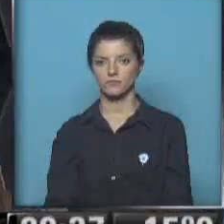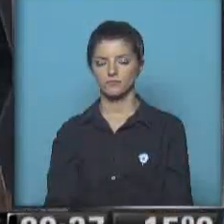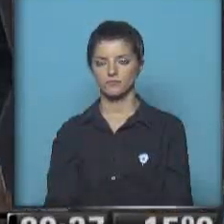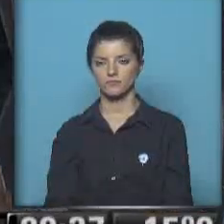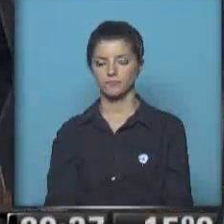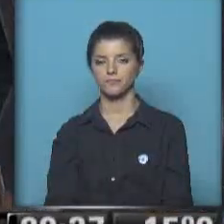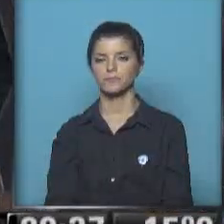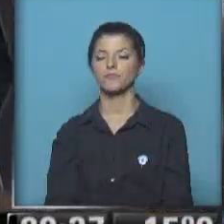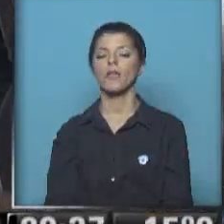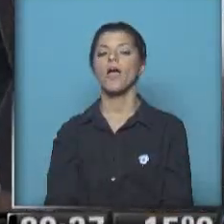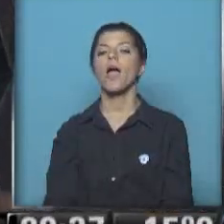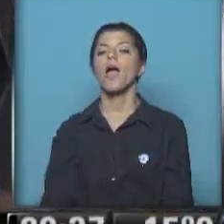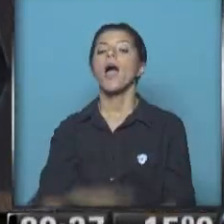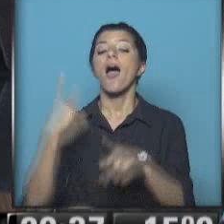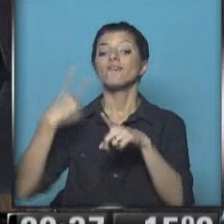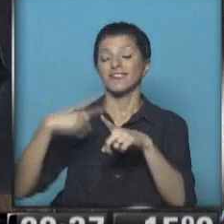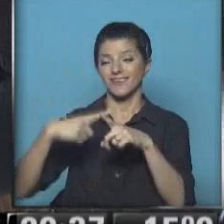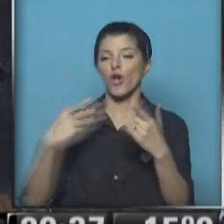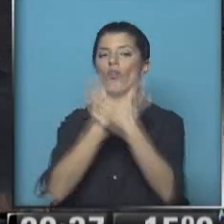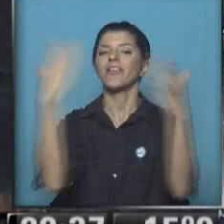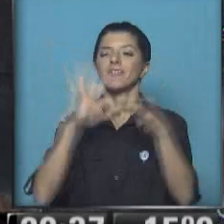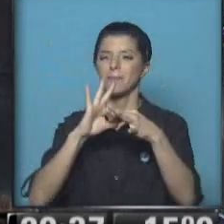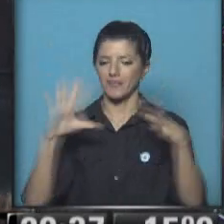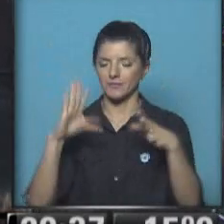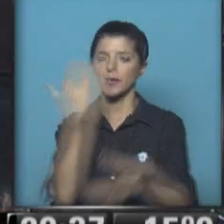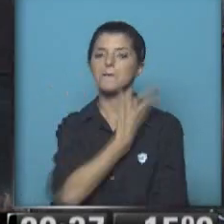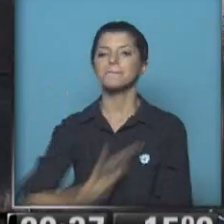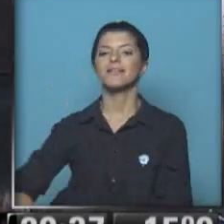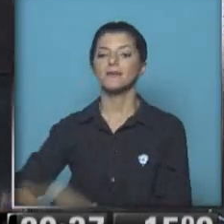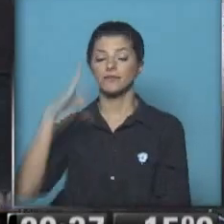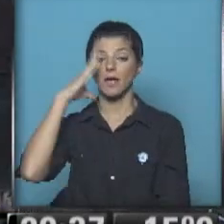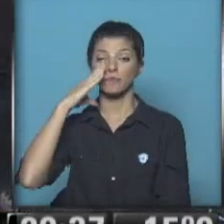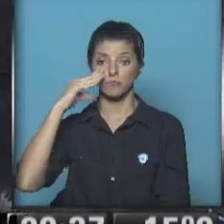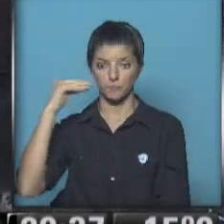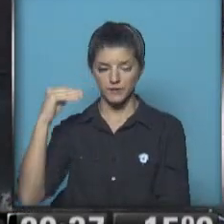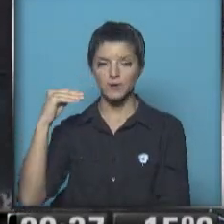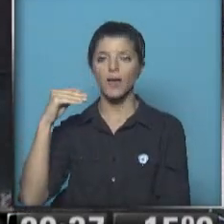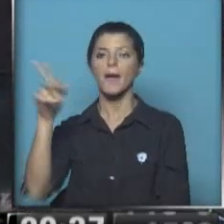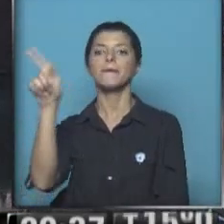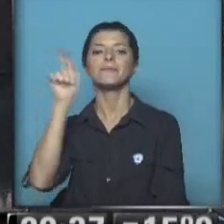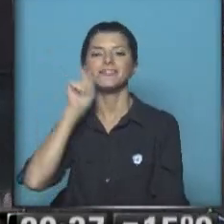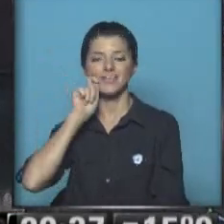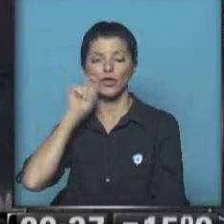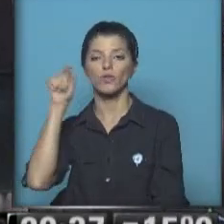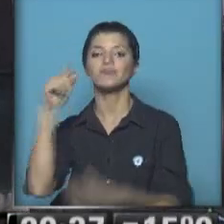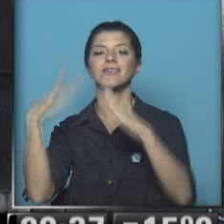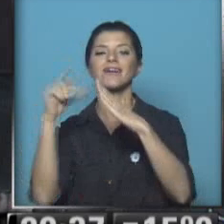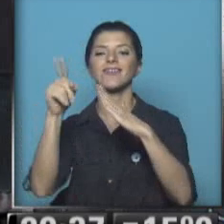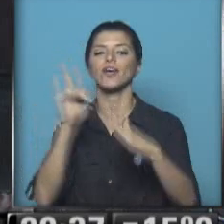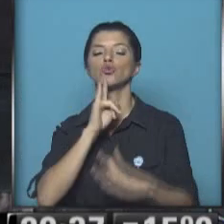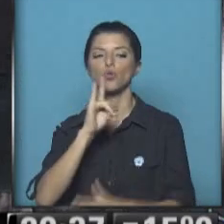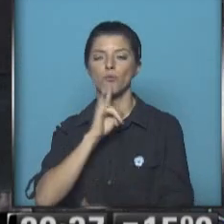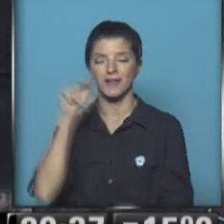Como parte de los festejos por el Día de la Independencia, la presidenta Cristina Fernández visitó la Casa de Tucumán y allí